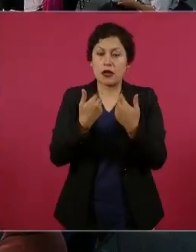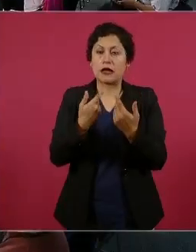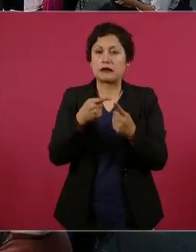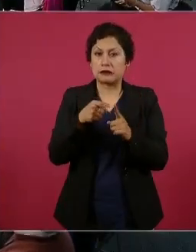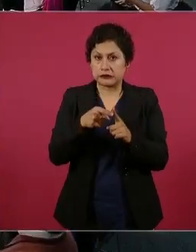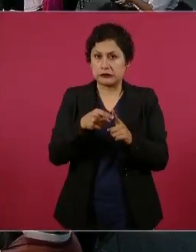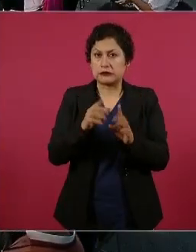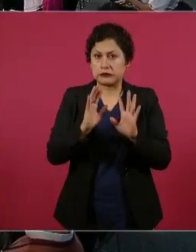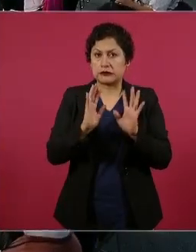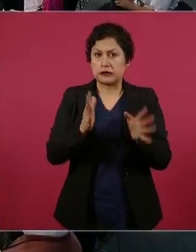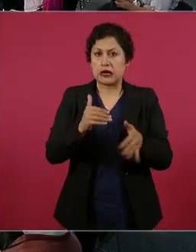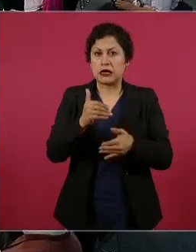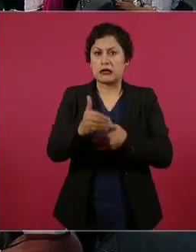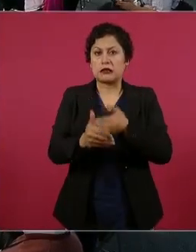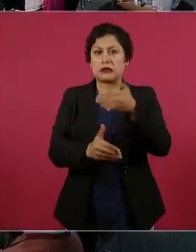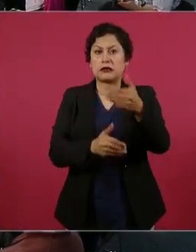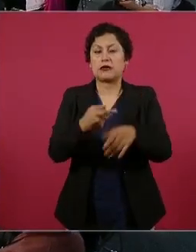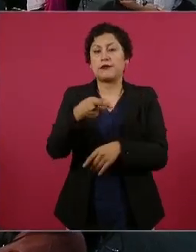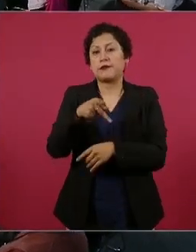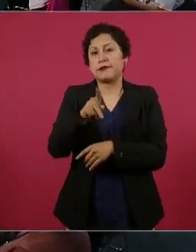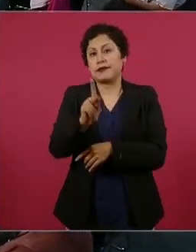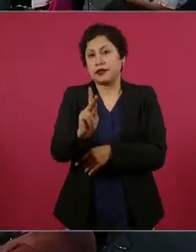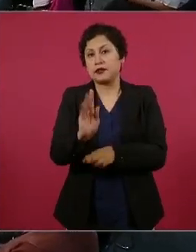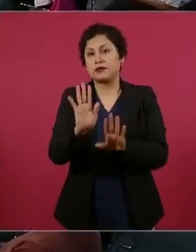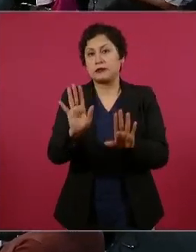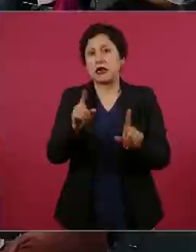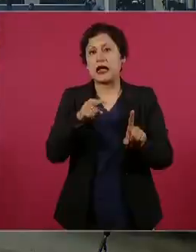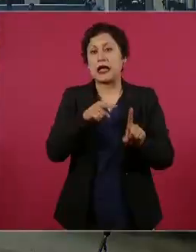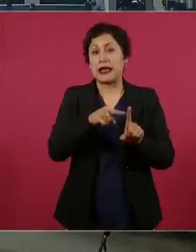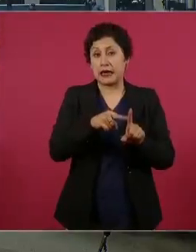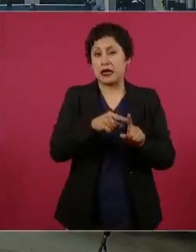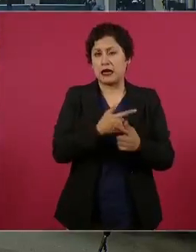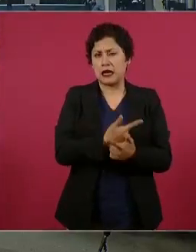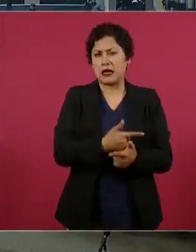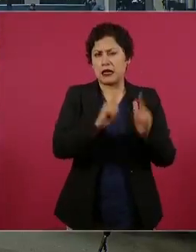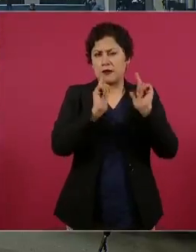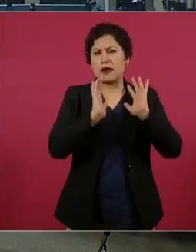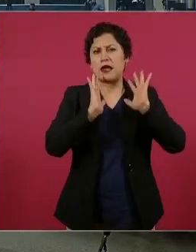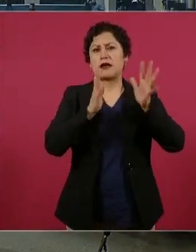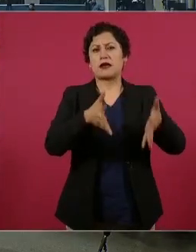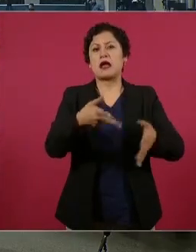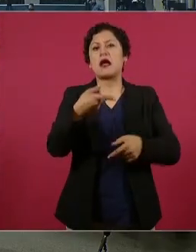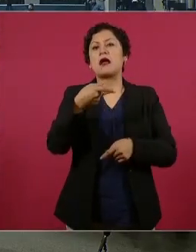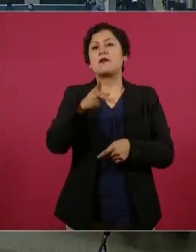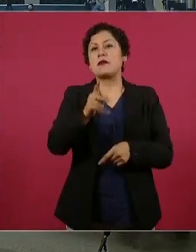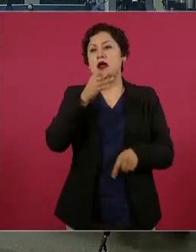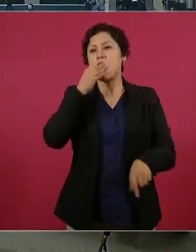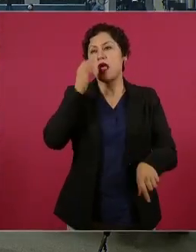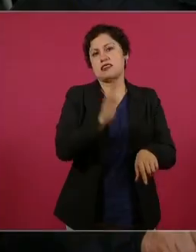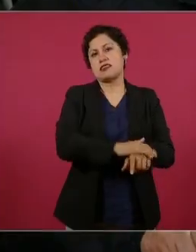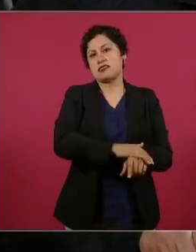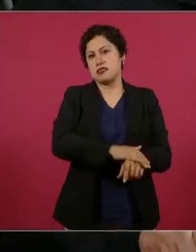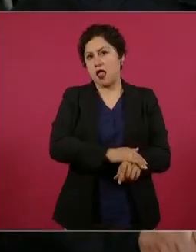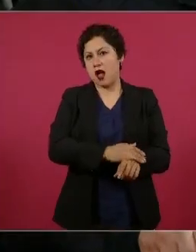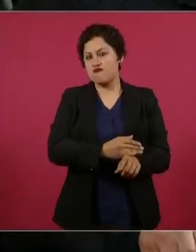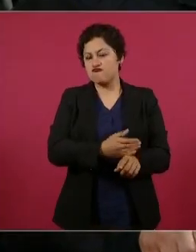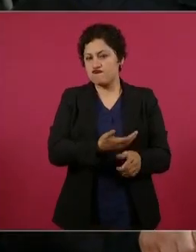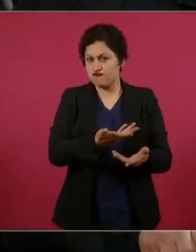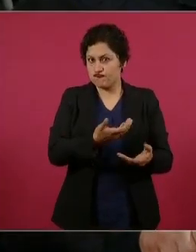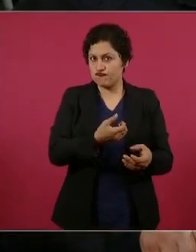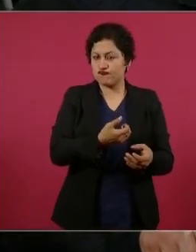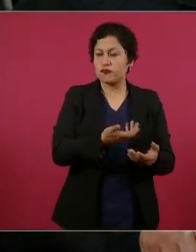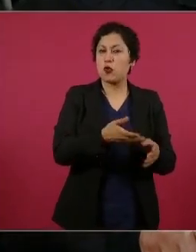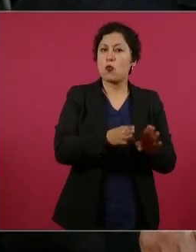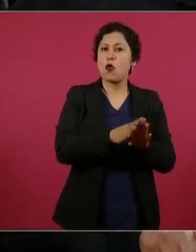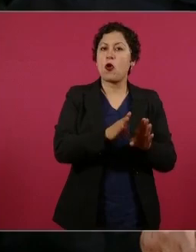pero hay dos, de hecho, bueno, pues él está libre, pero está amenazado, sigue amenazado de muerte. Entonces, él lo que